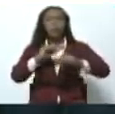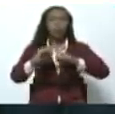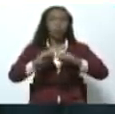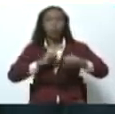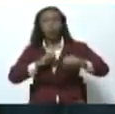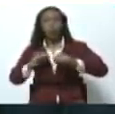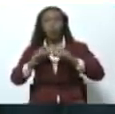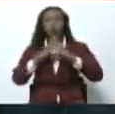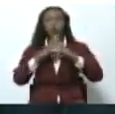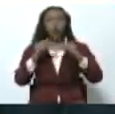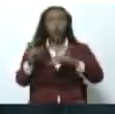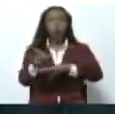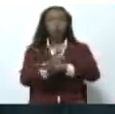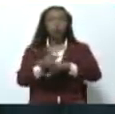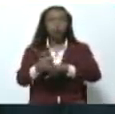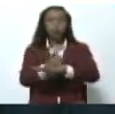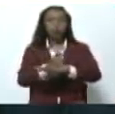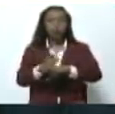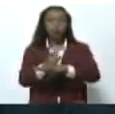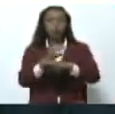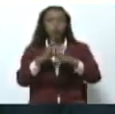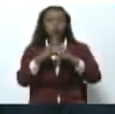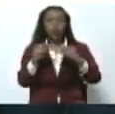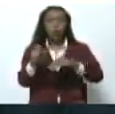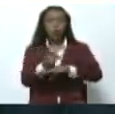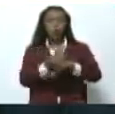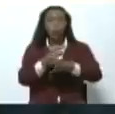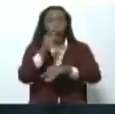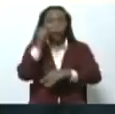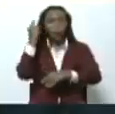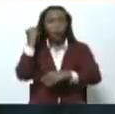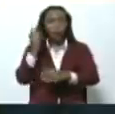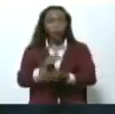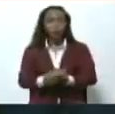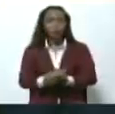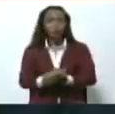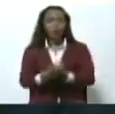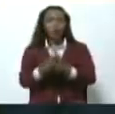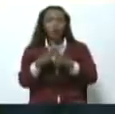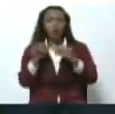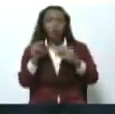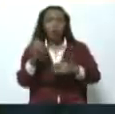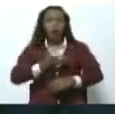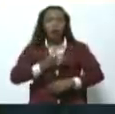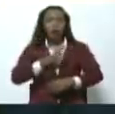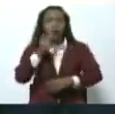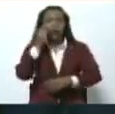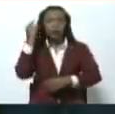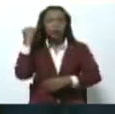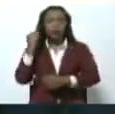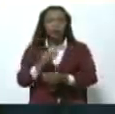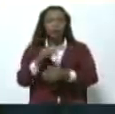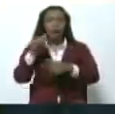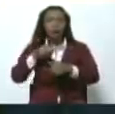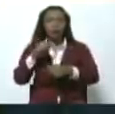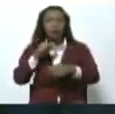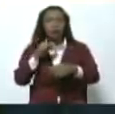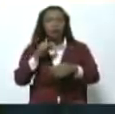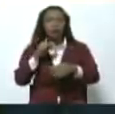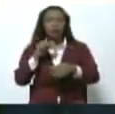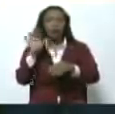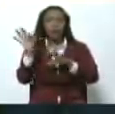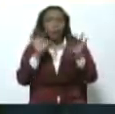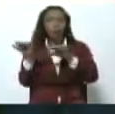Con todos los gobernadores, con todas las gobernadoras, con todos los alcaldes y alcaldesas electos, por